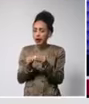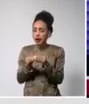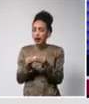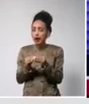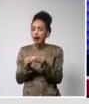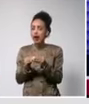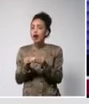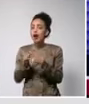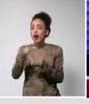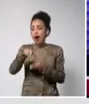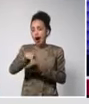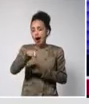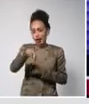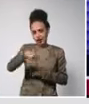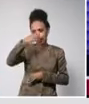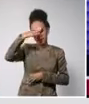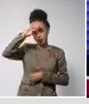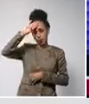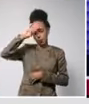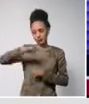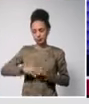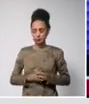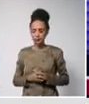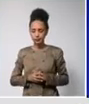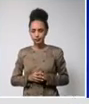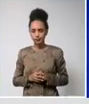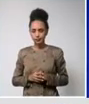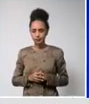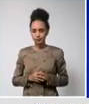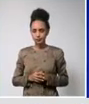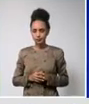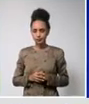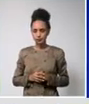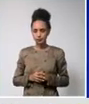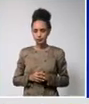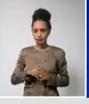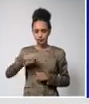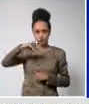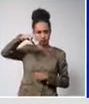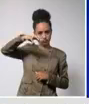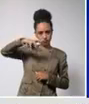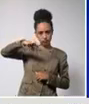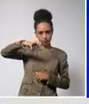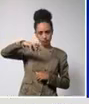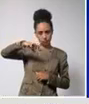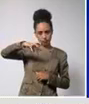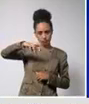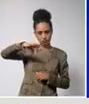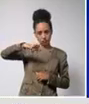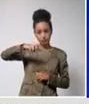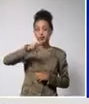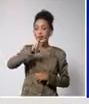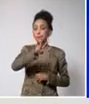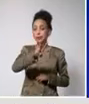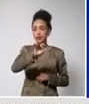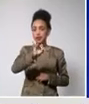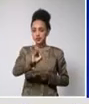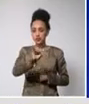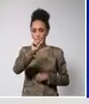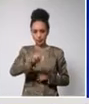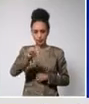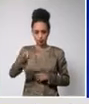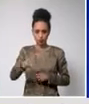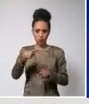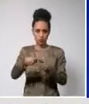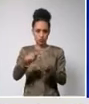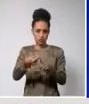produjo en nuestro país. Pinar del Río, con una cifra de 27 casos autóctonos